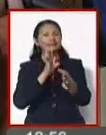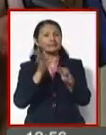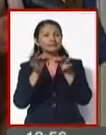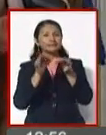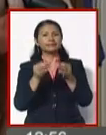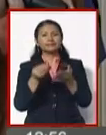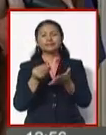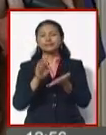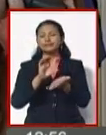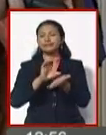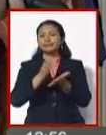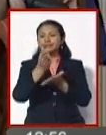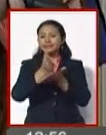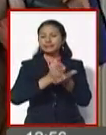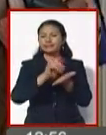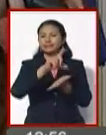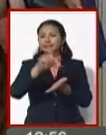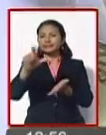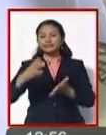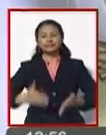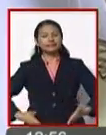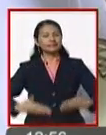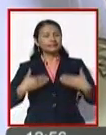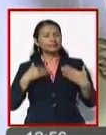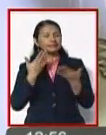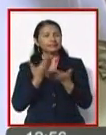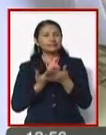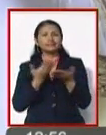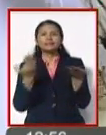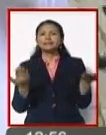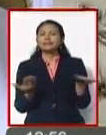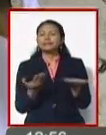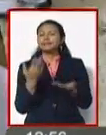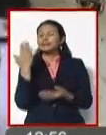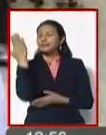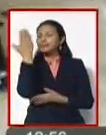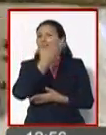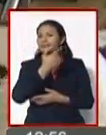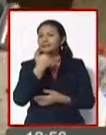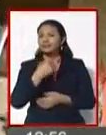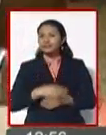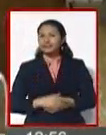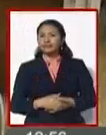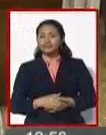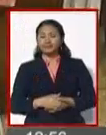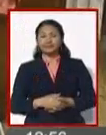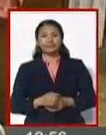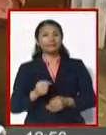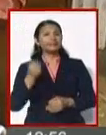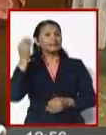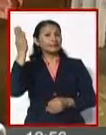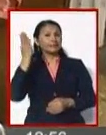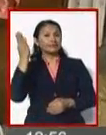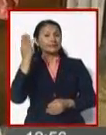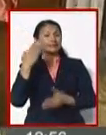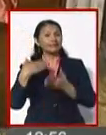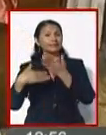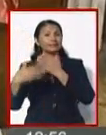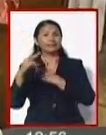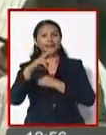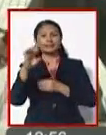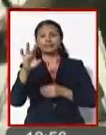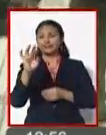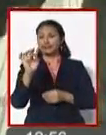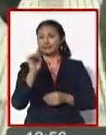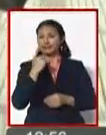de redistribución de los bienes para vivir bien. ¿Dónde está eso? No se ve. Vemos que los rentistas en el